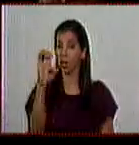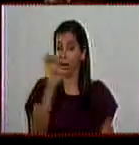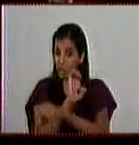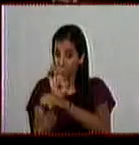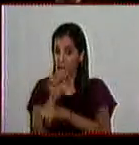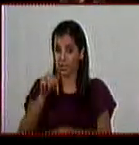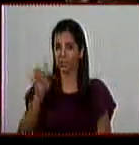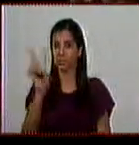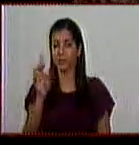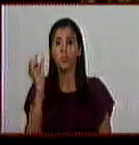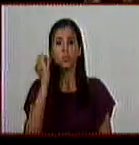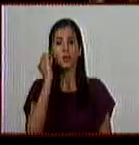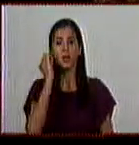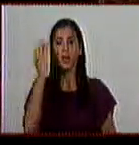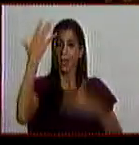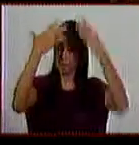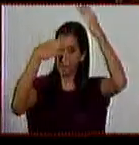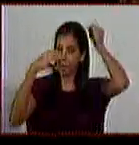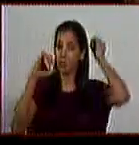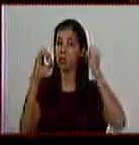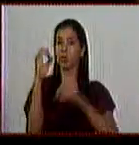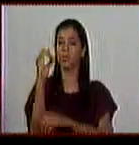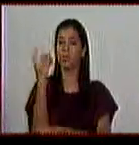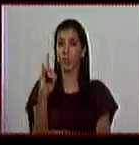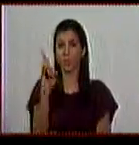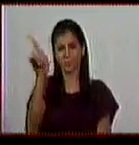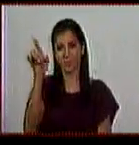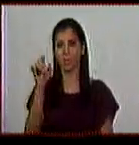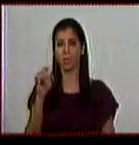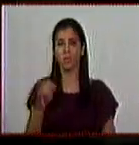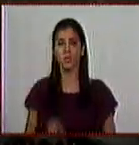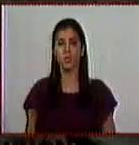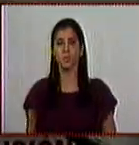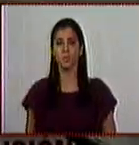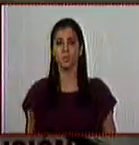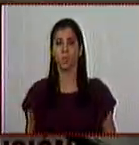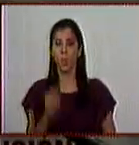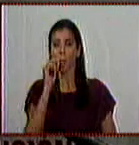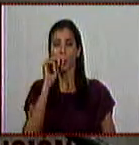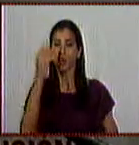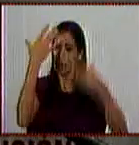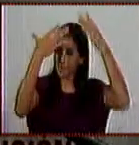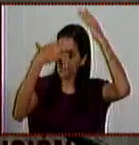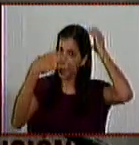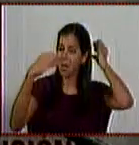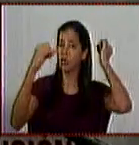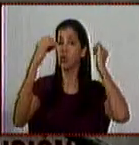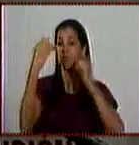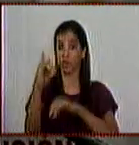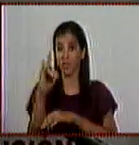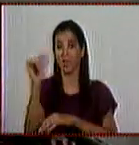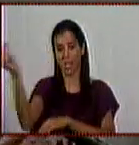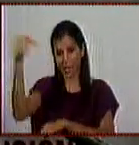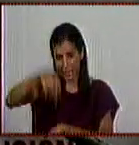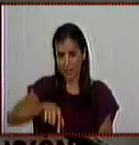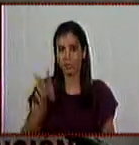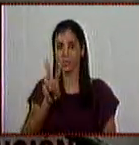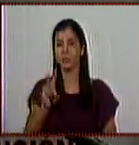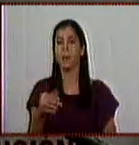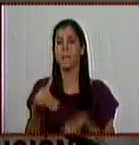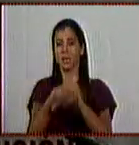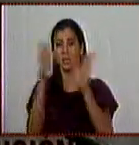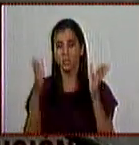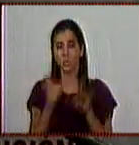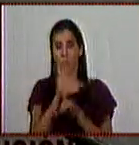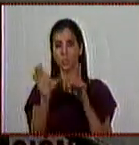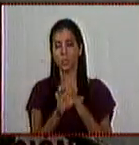nuestra embajadora en Bolivia Cris González nuestro embajador de Bolivia en Venezuela y al ministro de cultura y